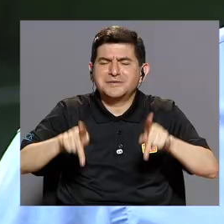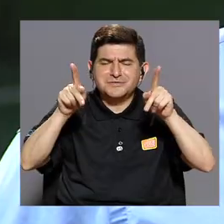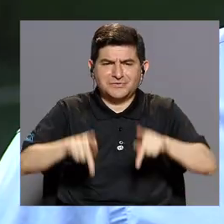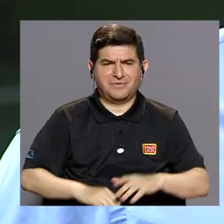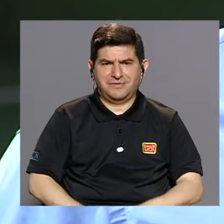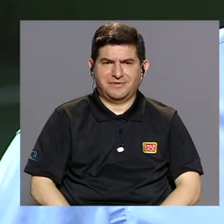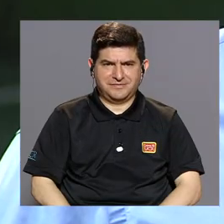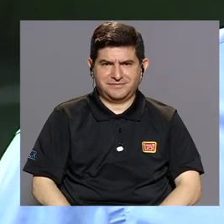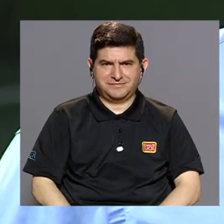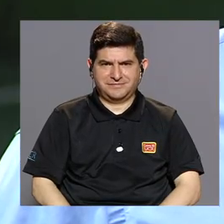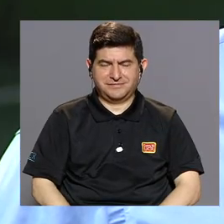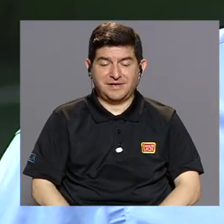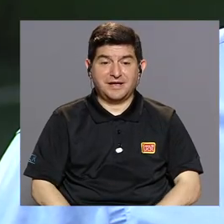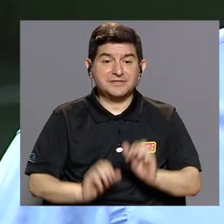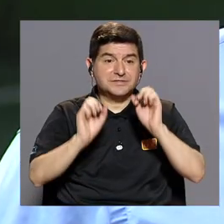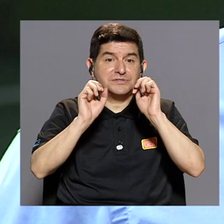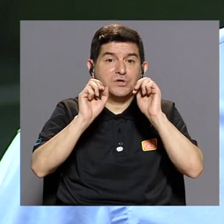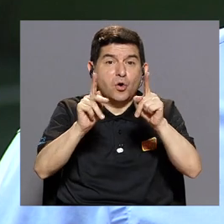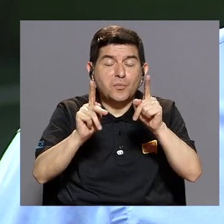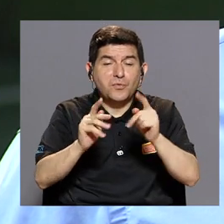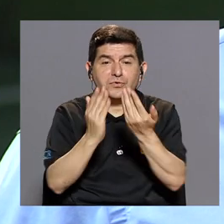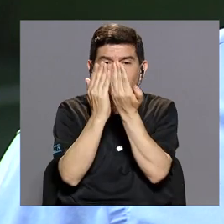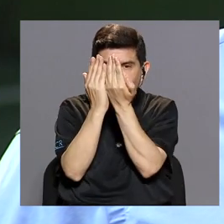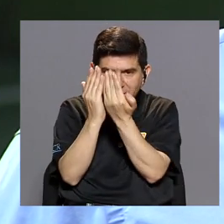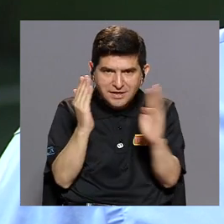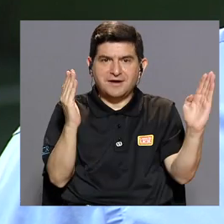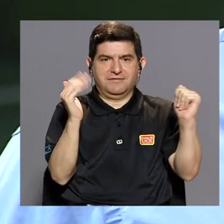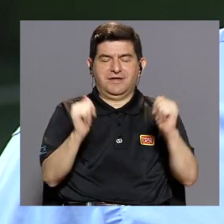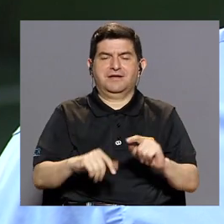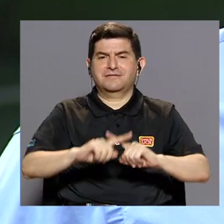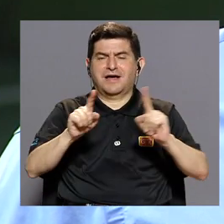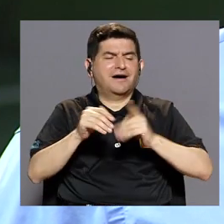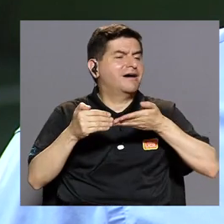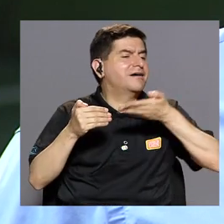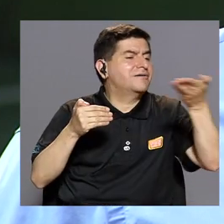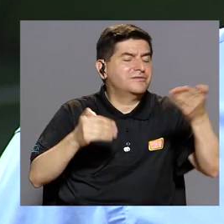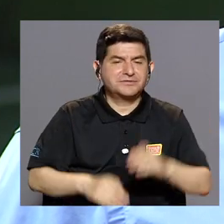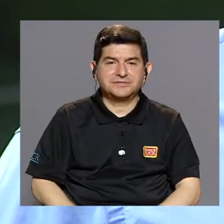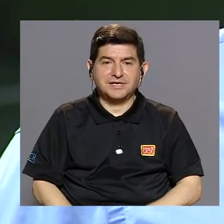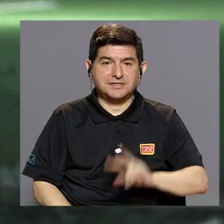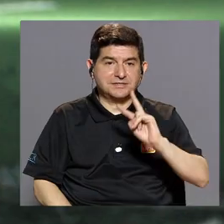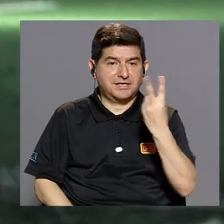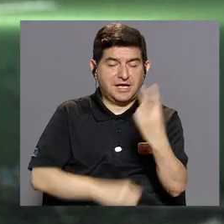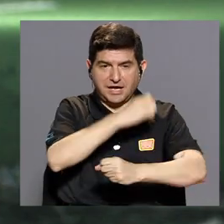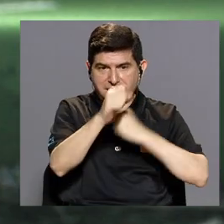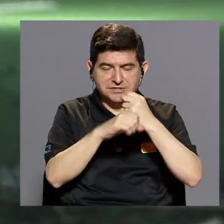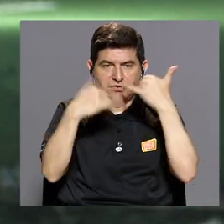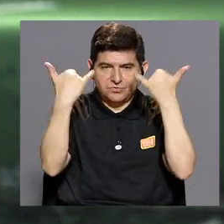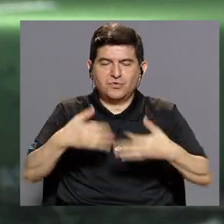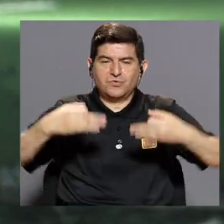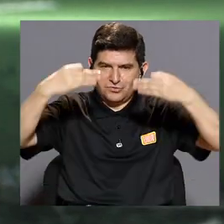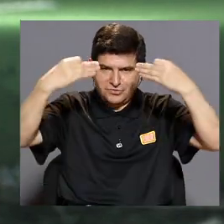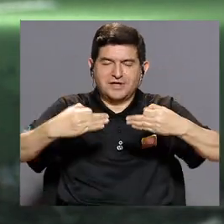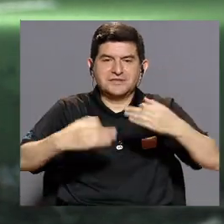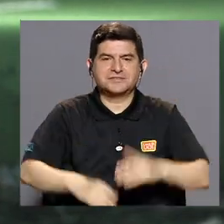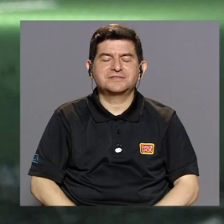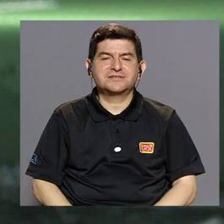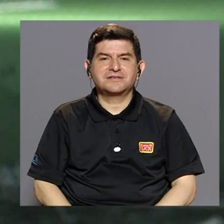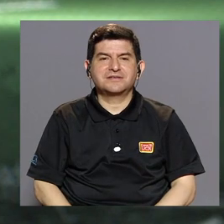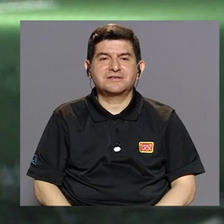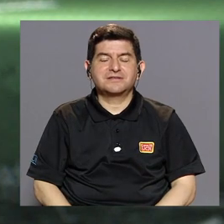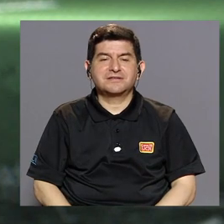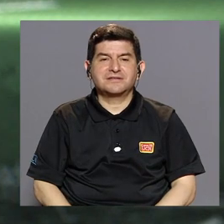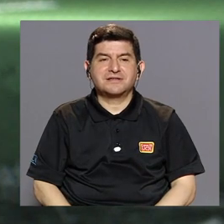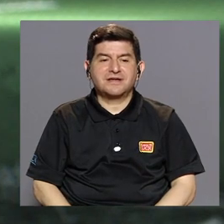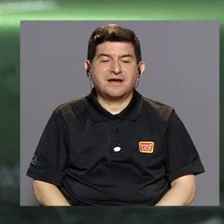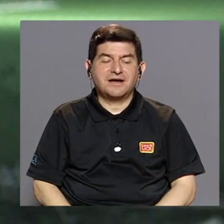gente. O sea, te abre una ventana, una puerta de muchas cosas. Y ya el segundo año sí, ya decidí quedarnos